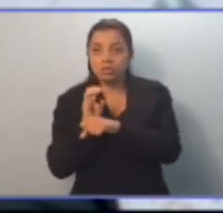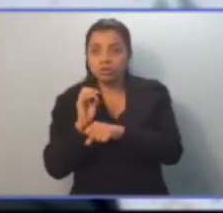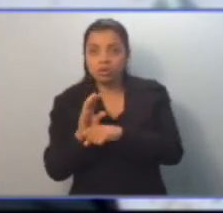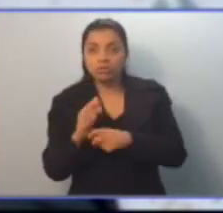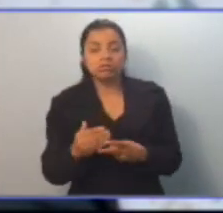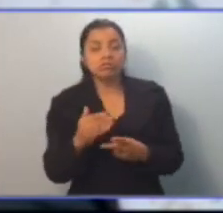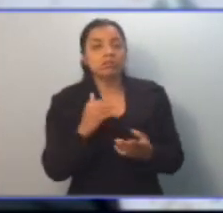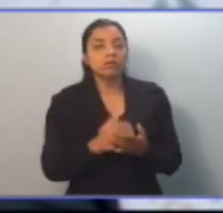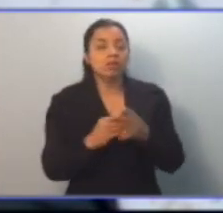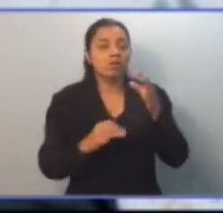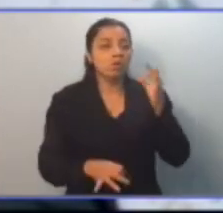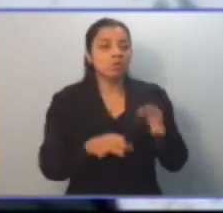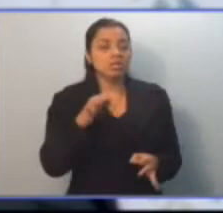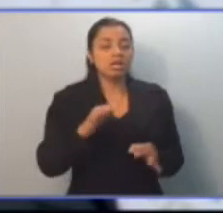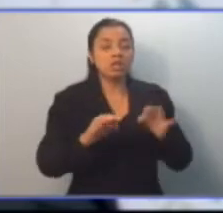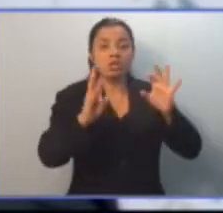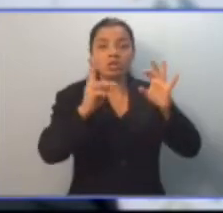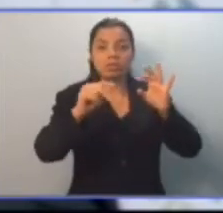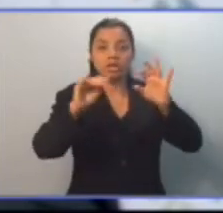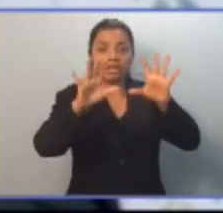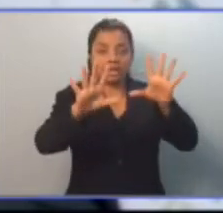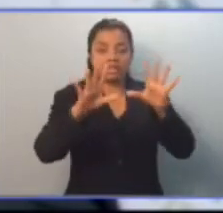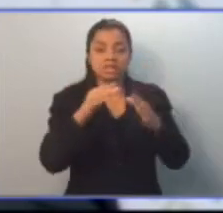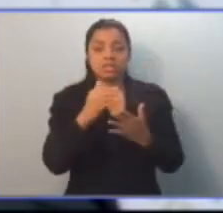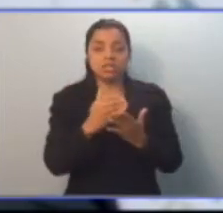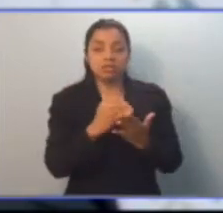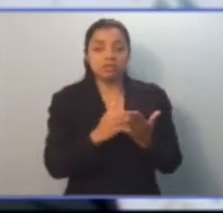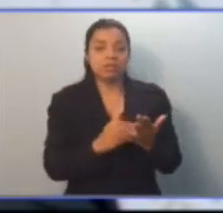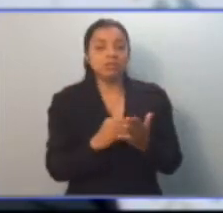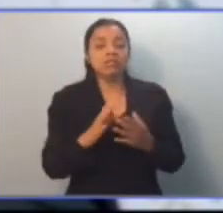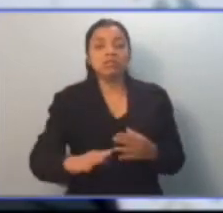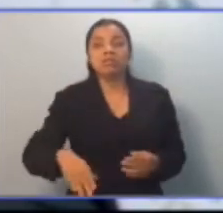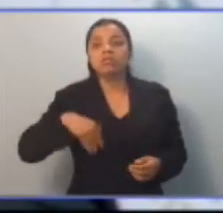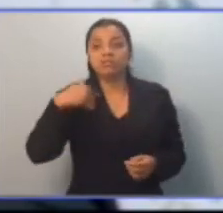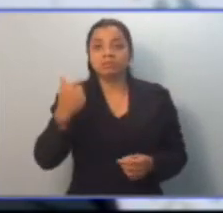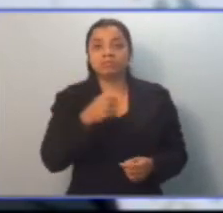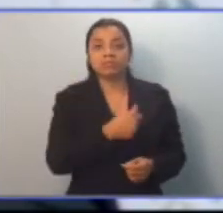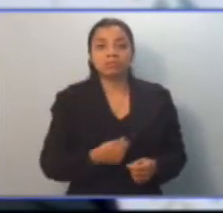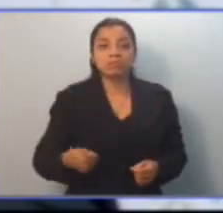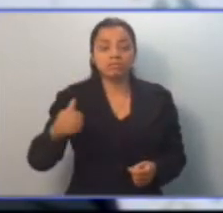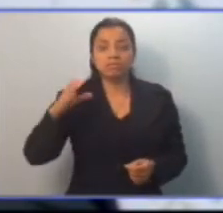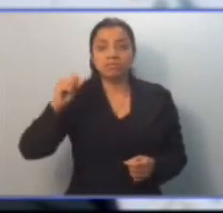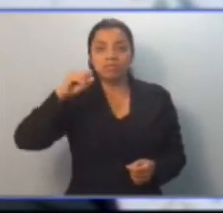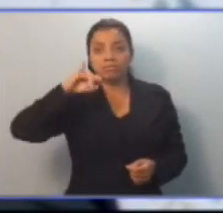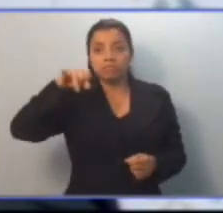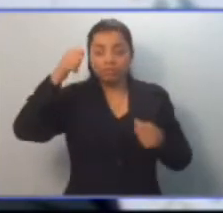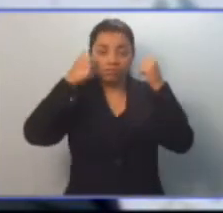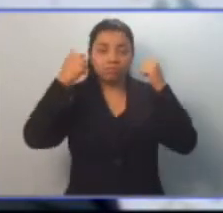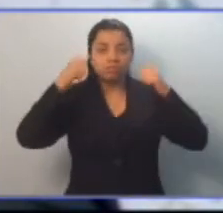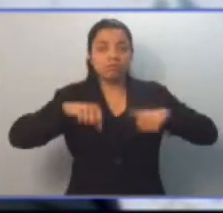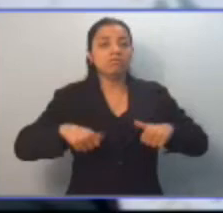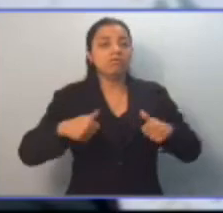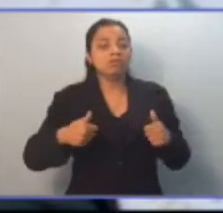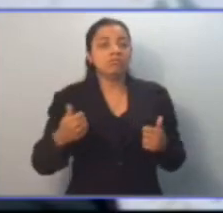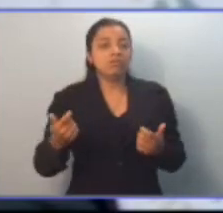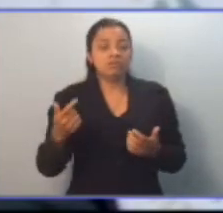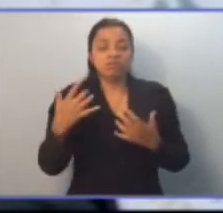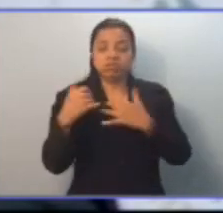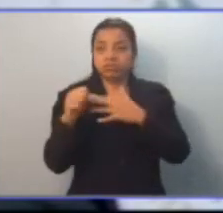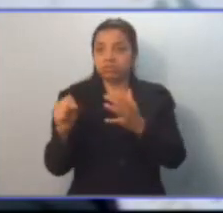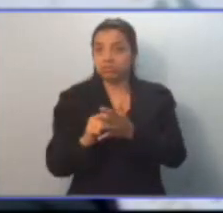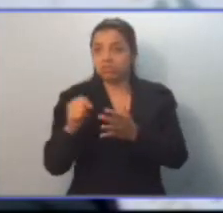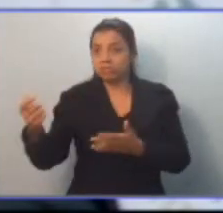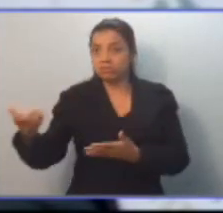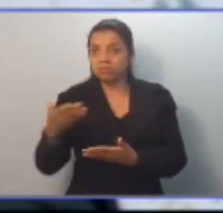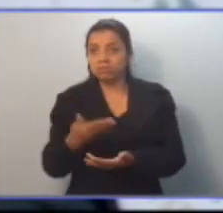al juzgado 10º de instrucción. Y recientemente la Corte Suprema de Justicia aprobó un decreto que presentó a la Asamblea